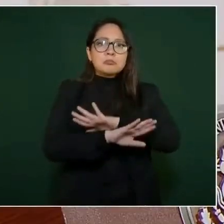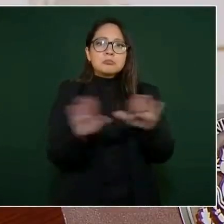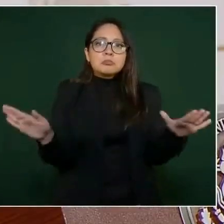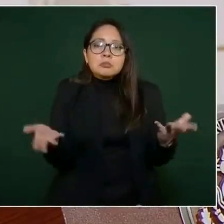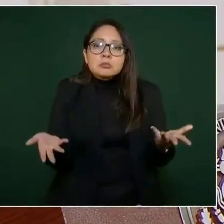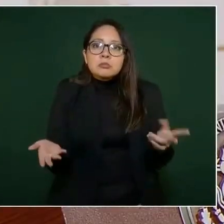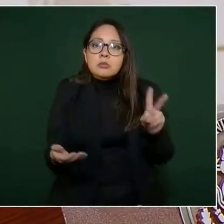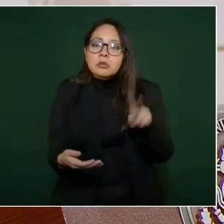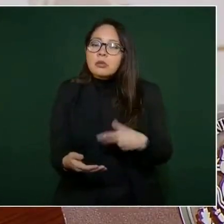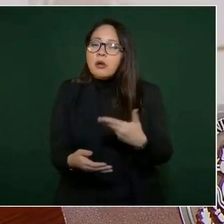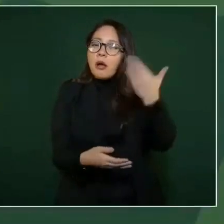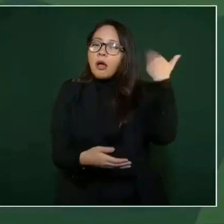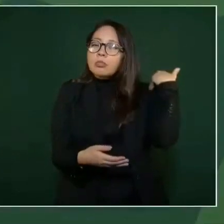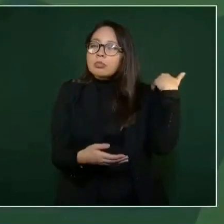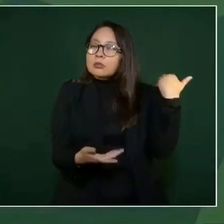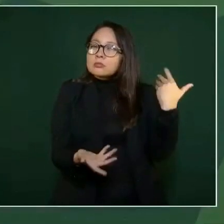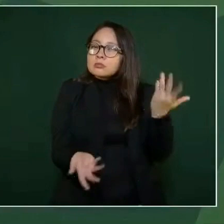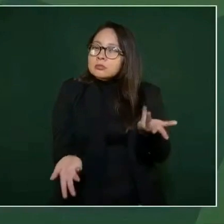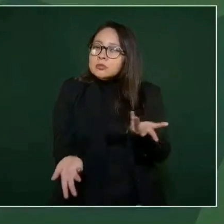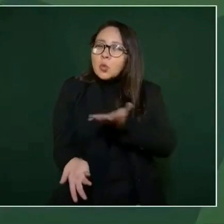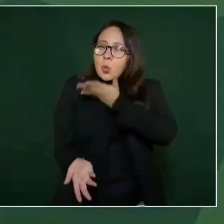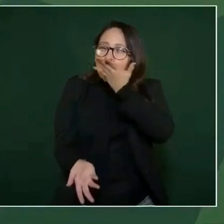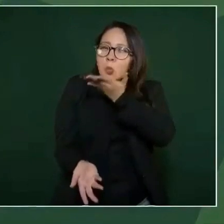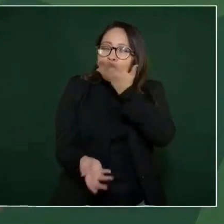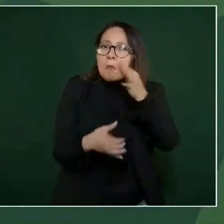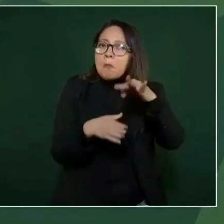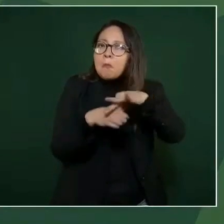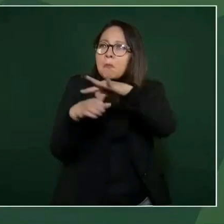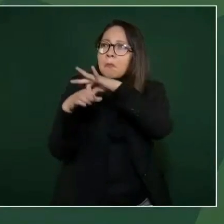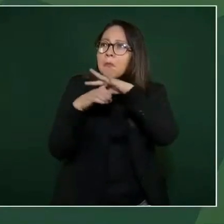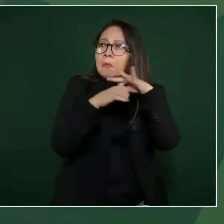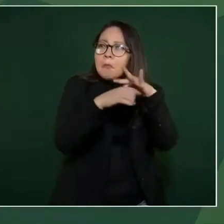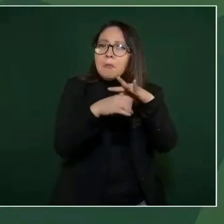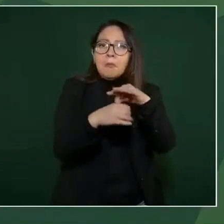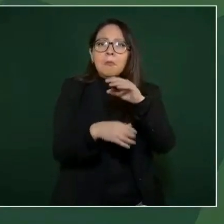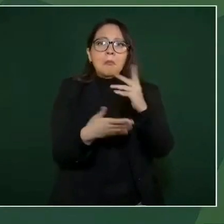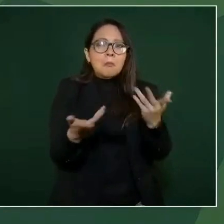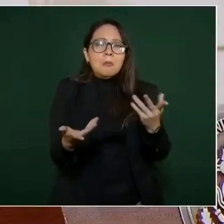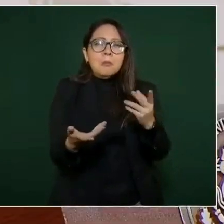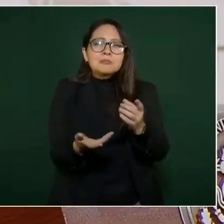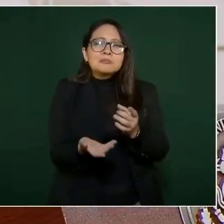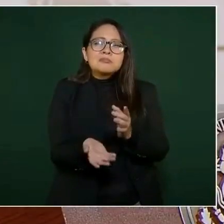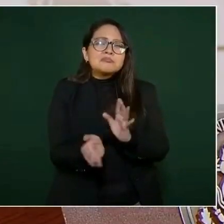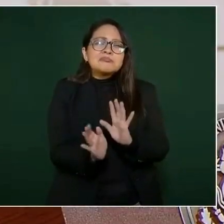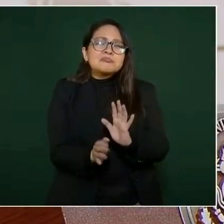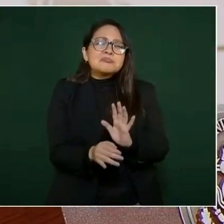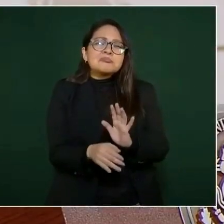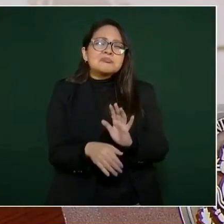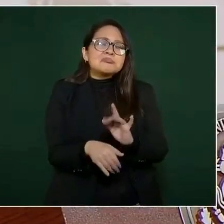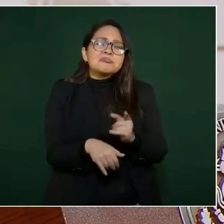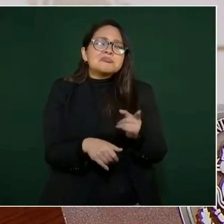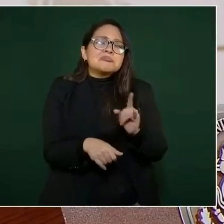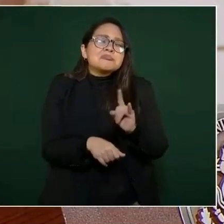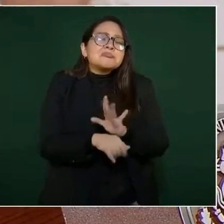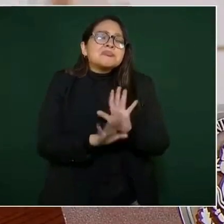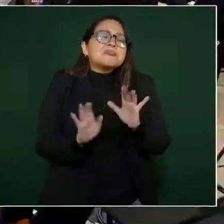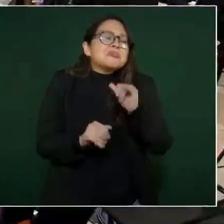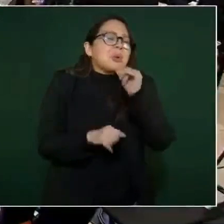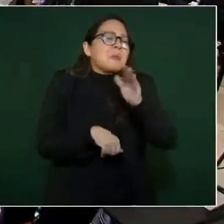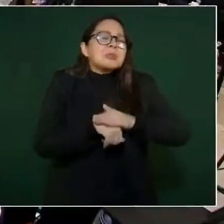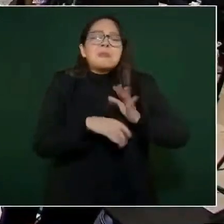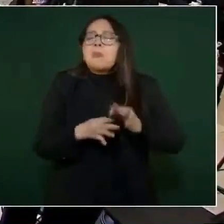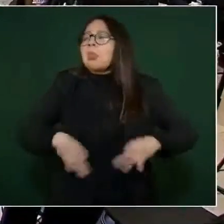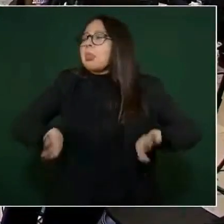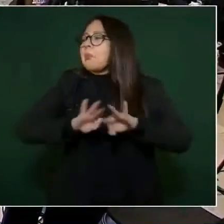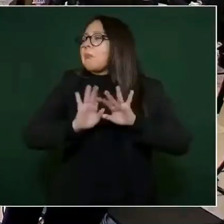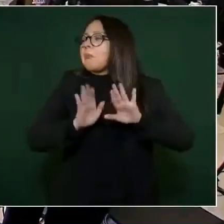verdad que las elecciones eran un mero requisito. Una vez que sacaban